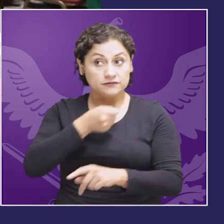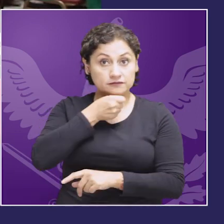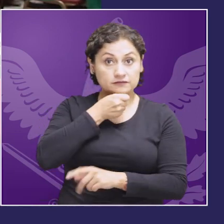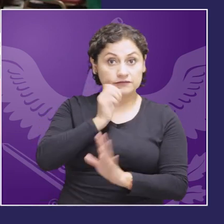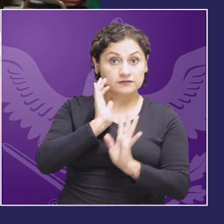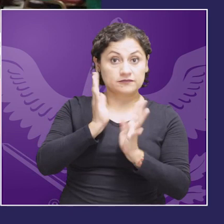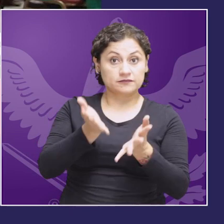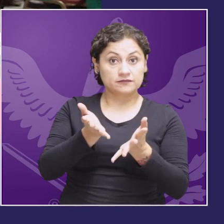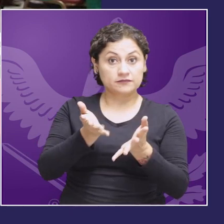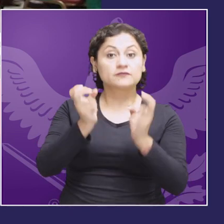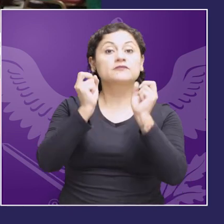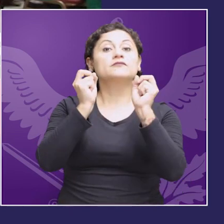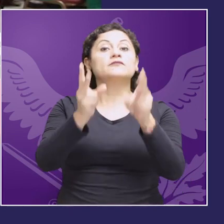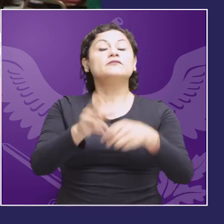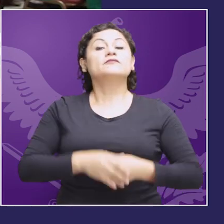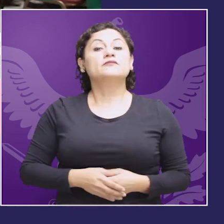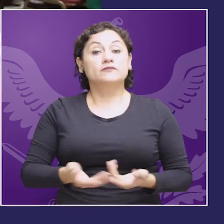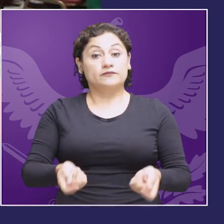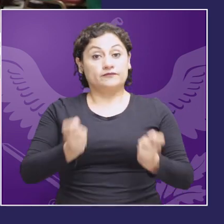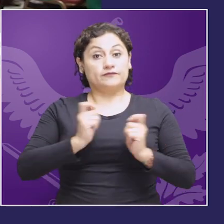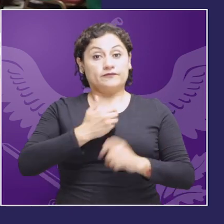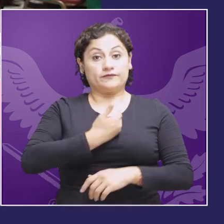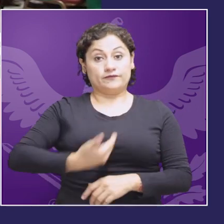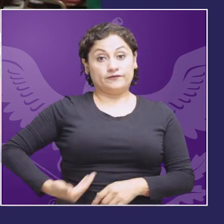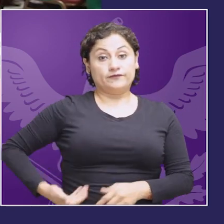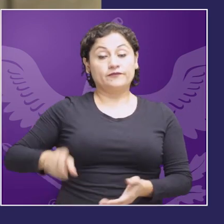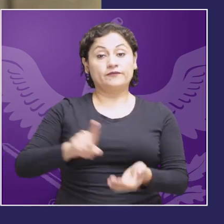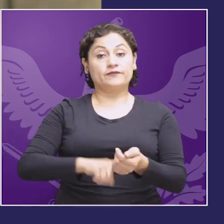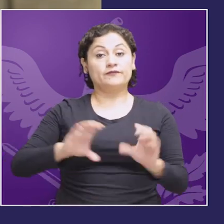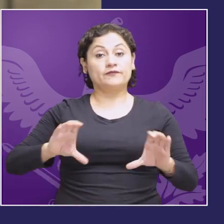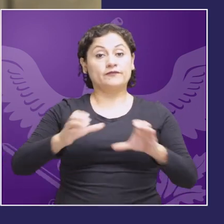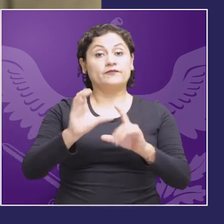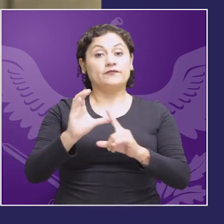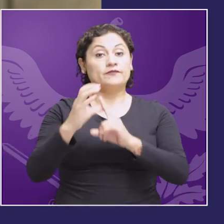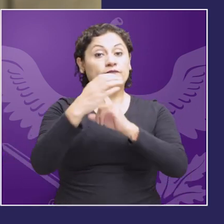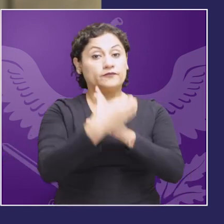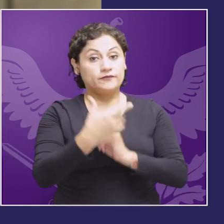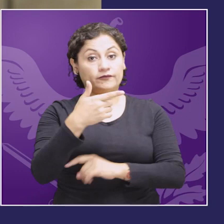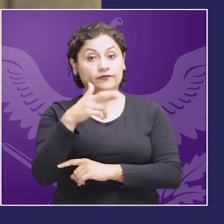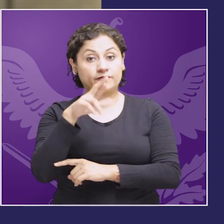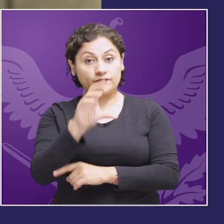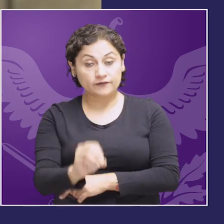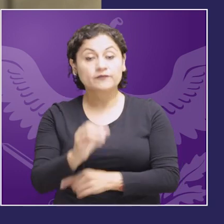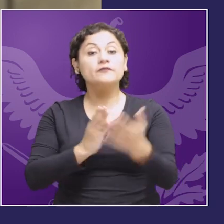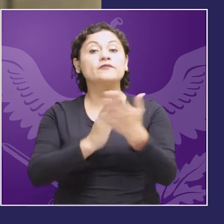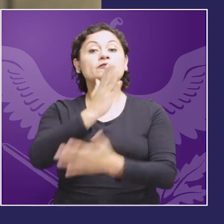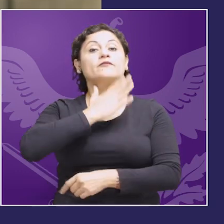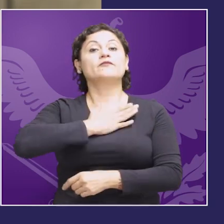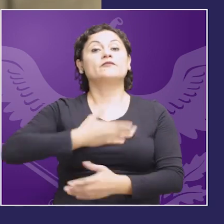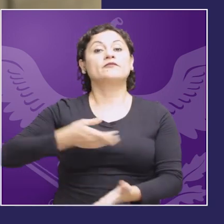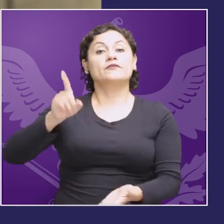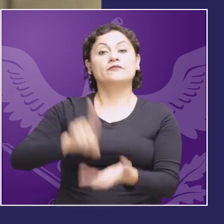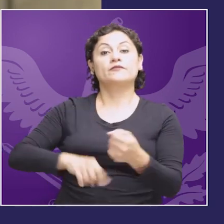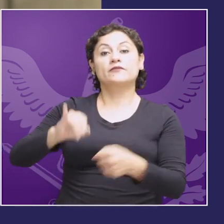¿Ahí? Bueno, como presidenta de la Comisión Permanente de Género y Acceso a la Justicia de la Cumbre Judicial